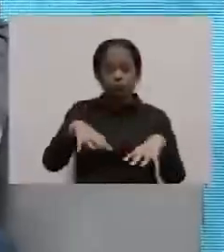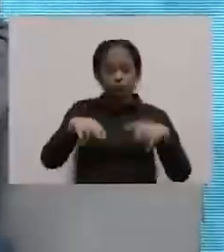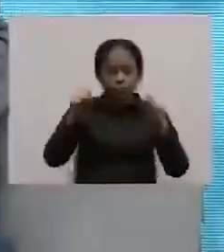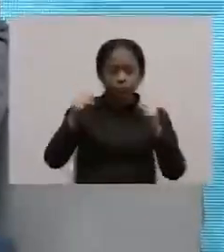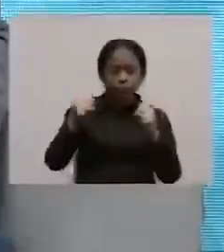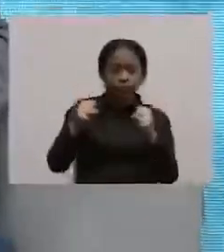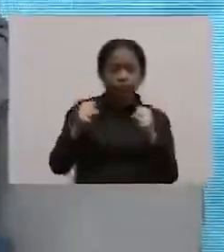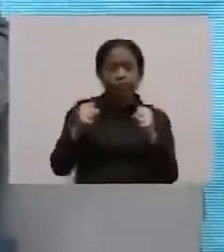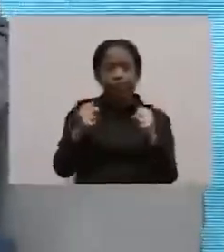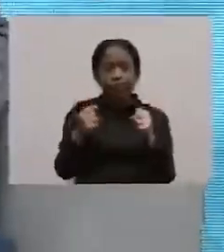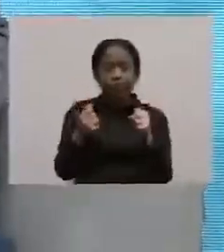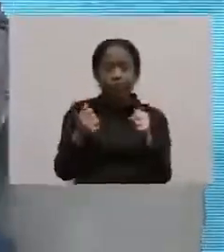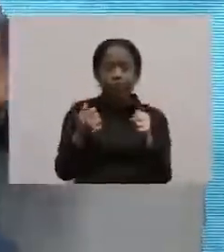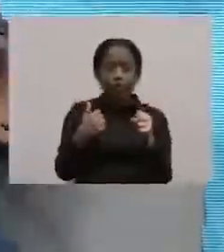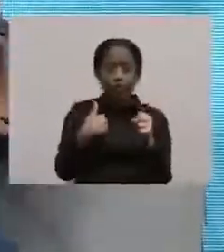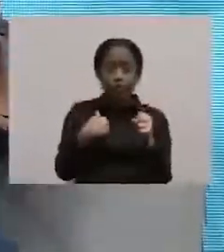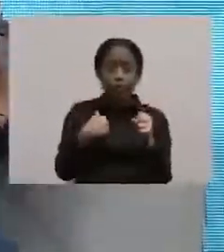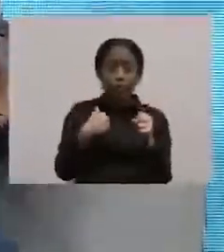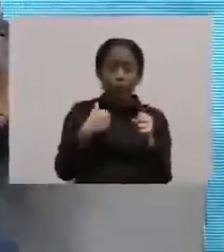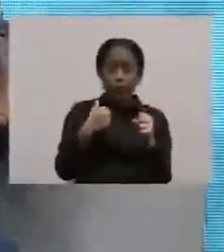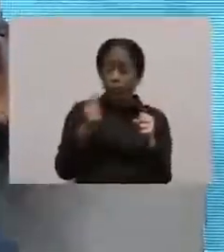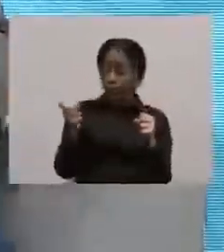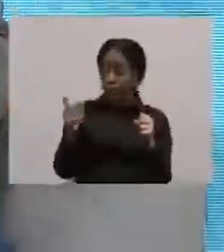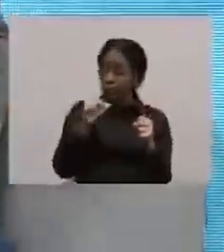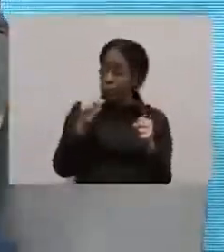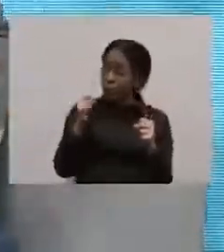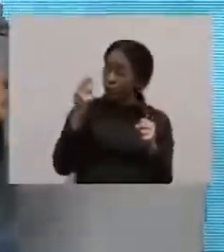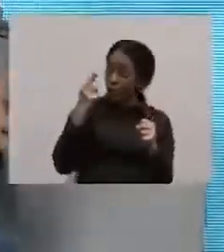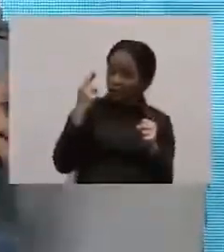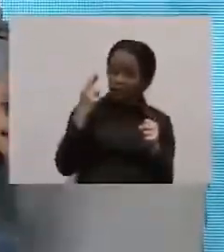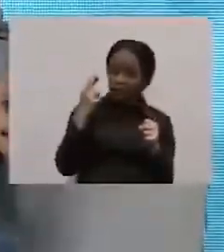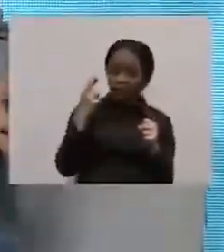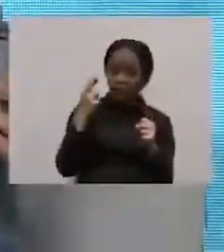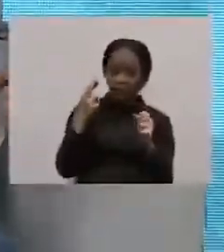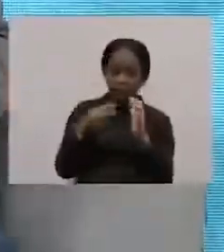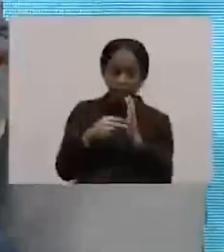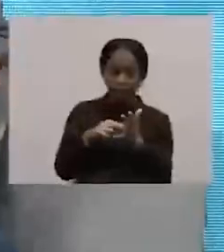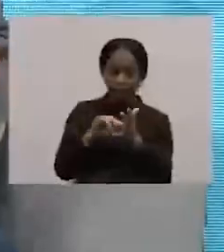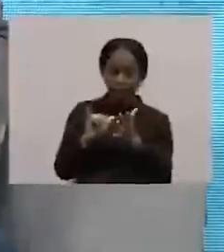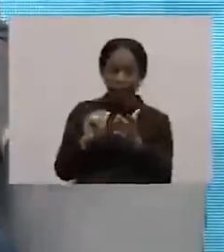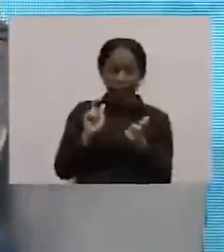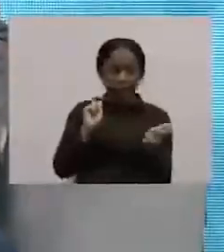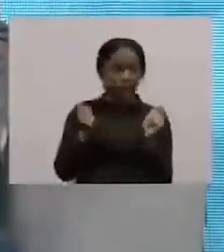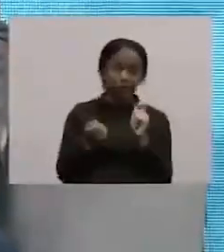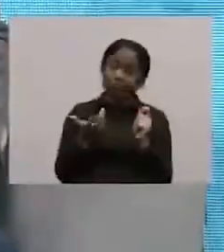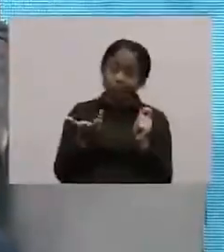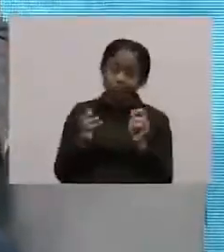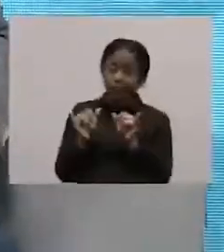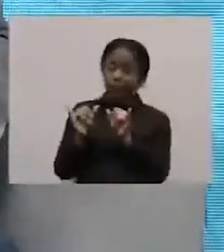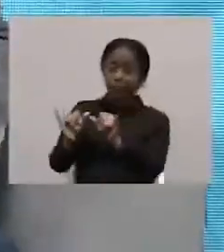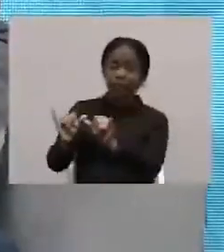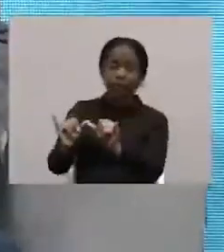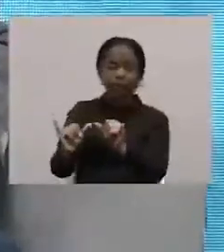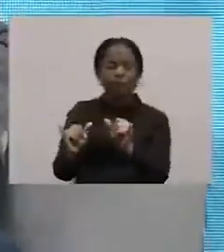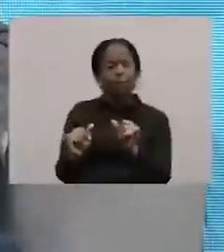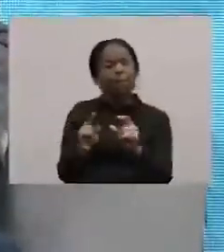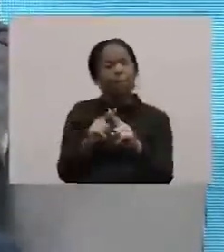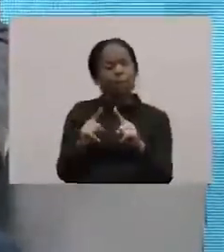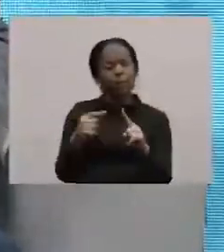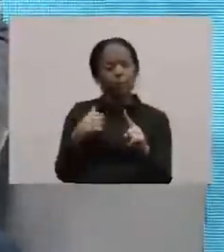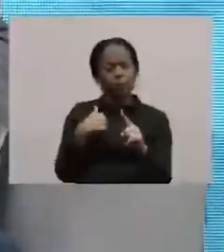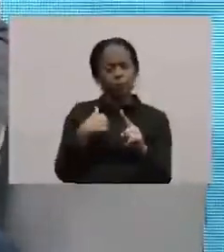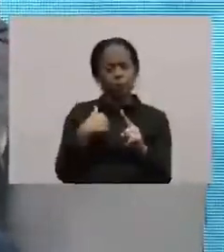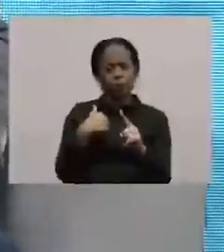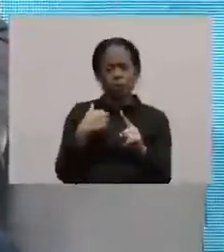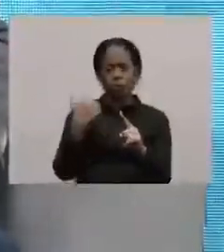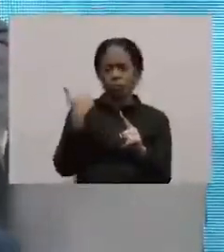porque el que yo diga que no tiene la razón, no revierte eso. Uh-huh. Está ahí. Ahora, como ejecutivo de periódico